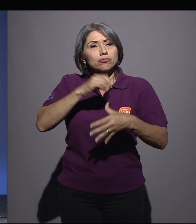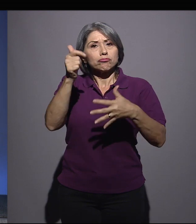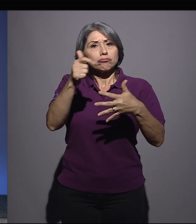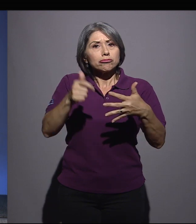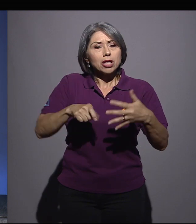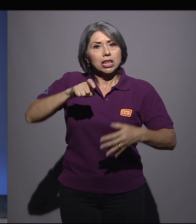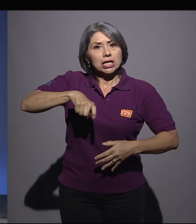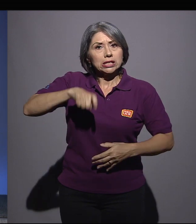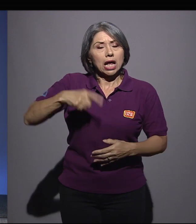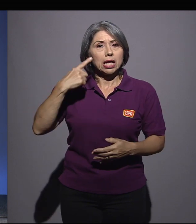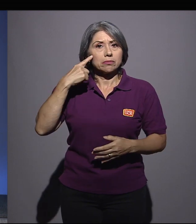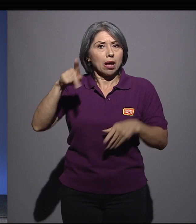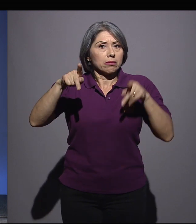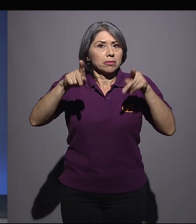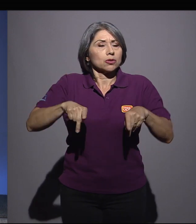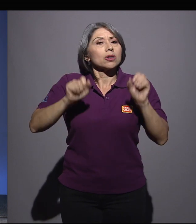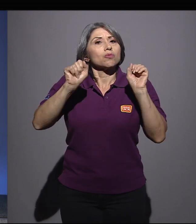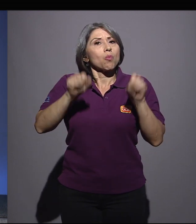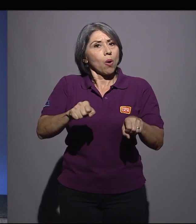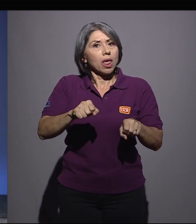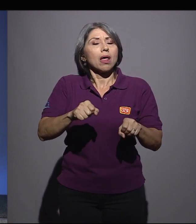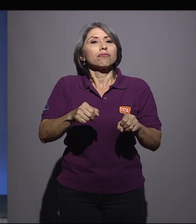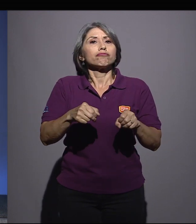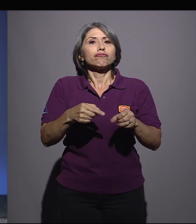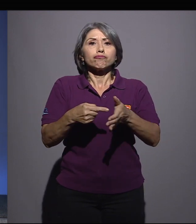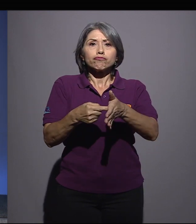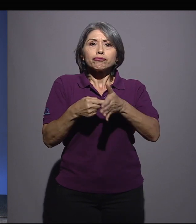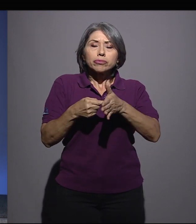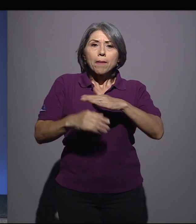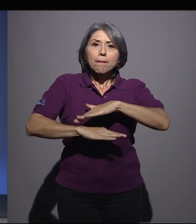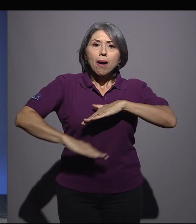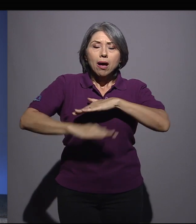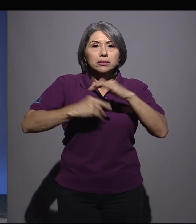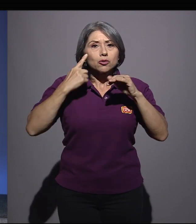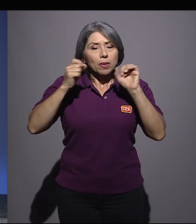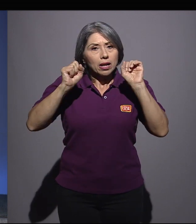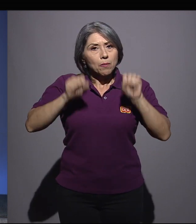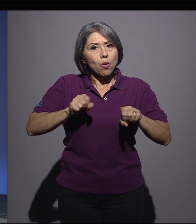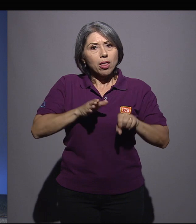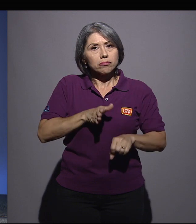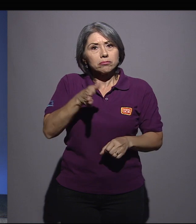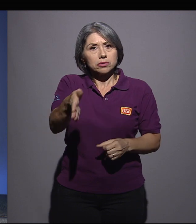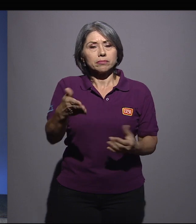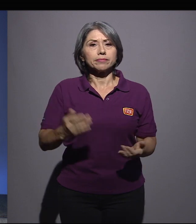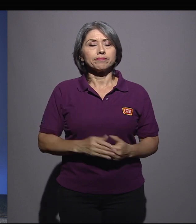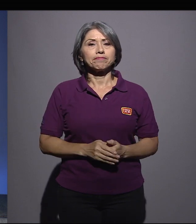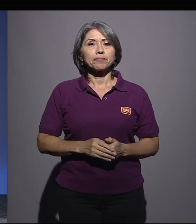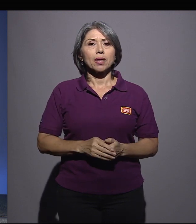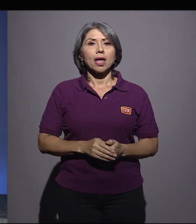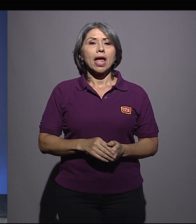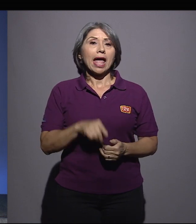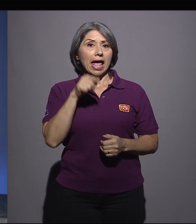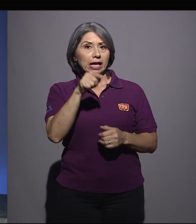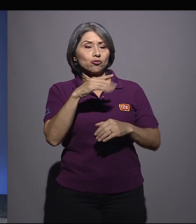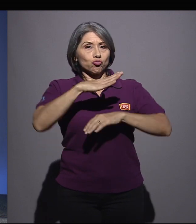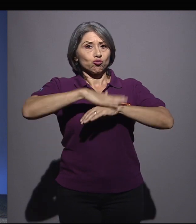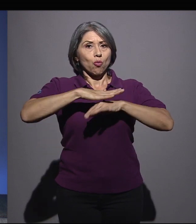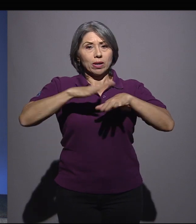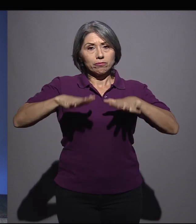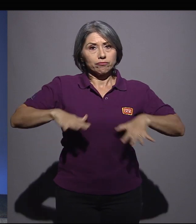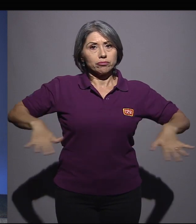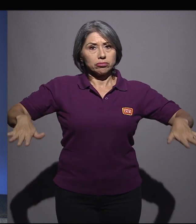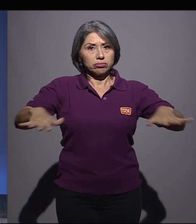puedan tener las condiciones básicas para poder desplazarse. De igual manera, eso en cuanto al espacio